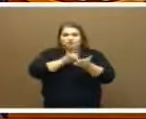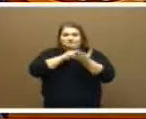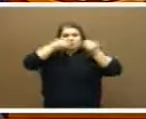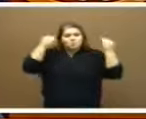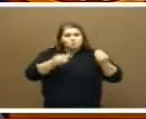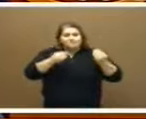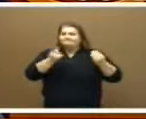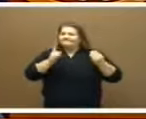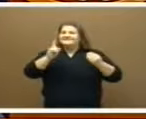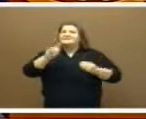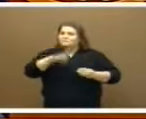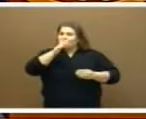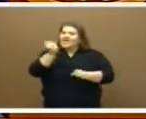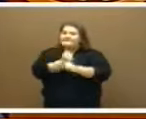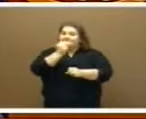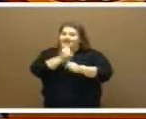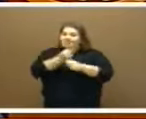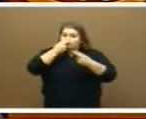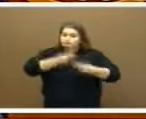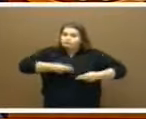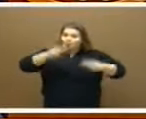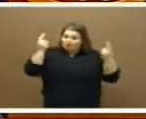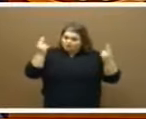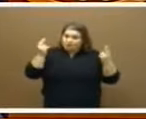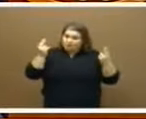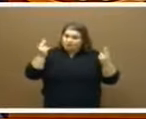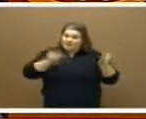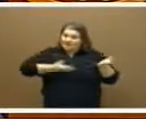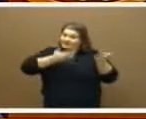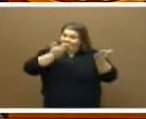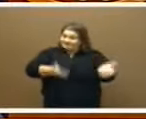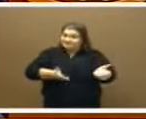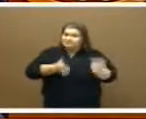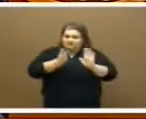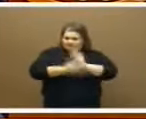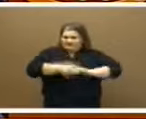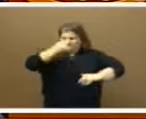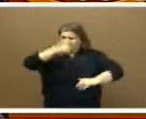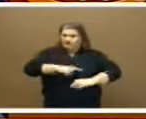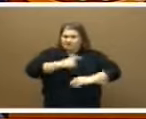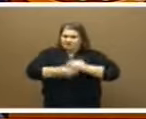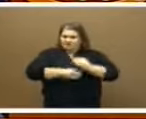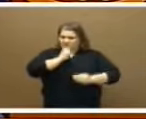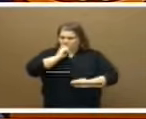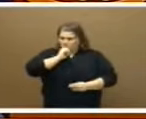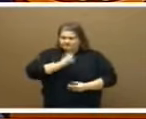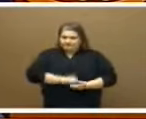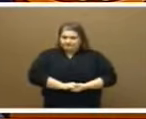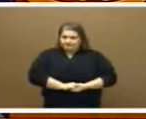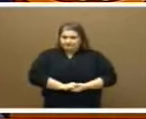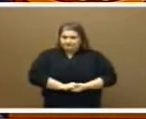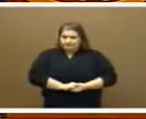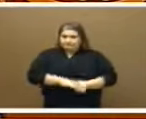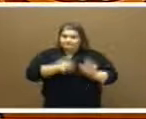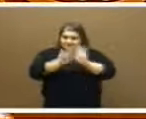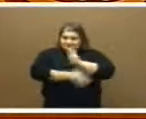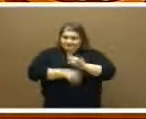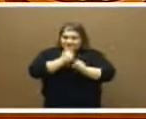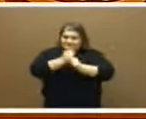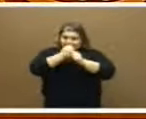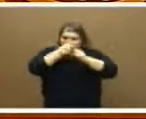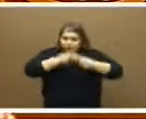bueno, sino porque el empleado público o la empleada pública que los preste sepa lo que está haciendo. Y eso requiere que estos empleados y